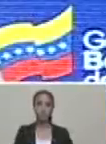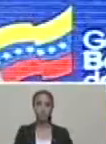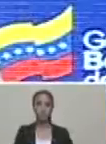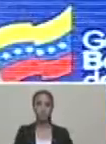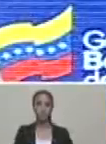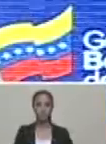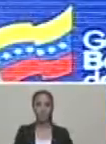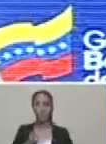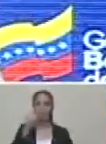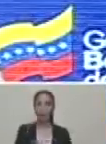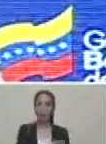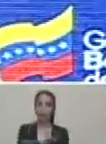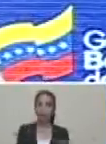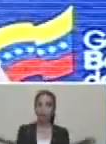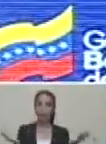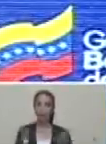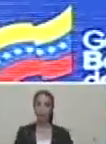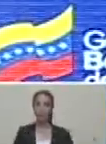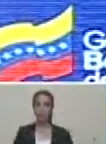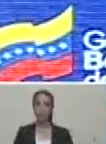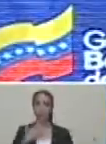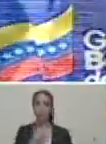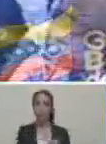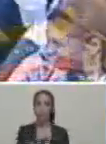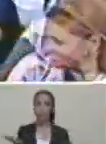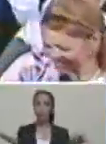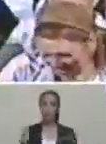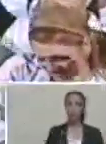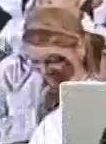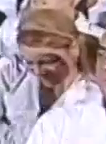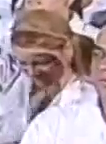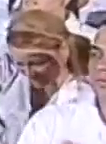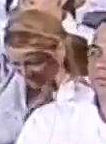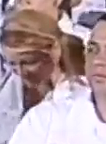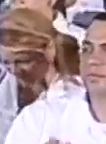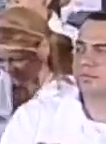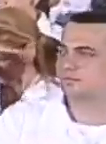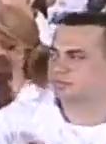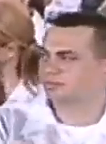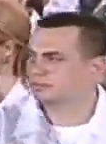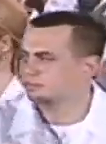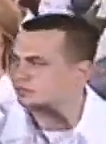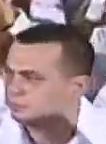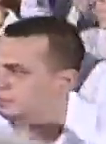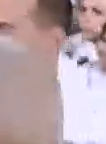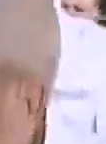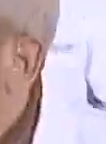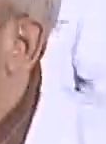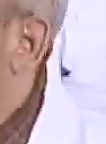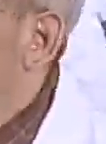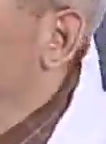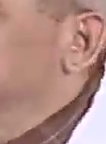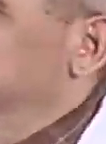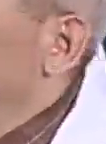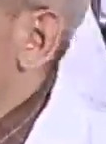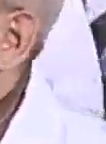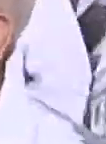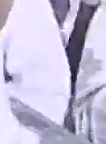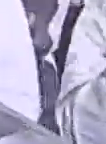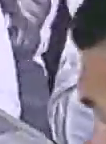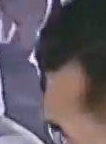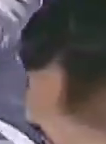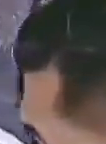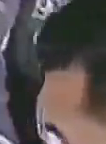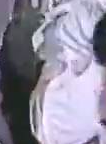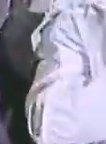Adentro! Buenas tardes a toda Venezuela. Muchas gracias. Muchas gracias. La hermandad y la solidaridad entre la República Bolivariana